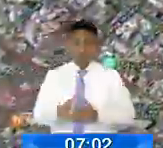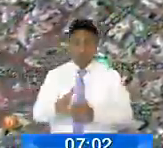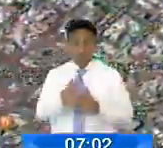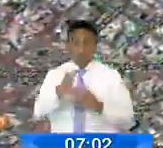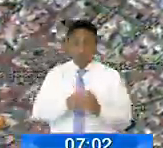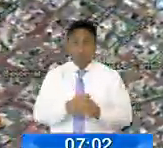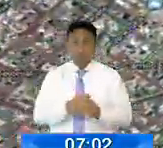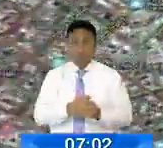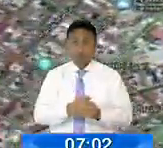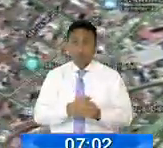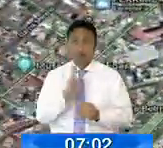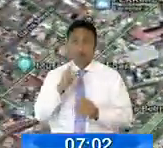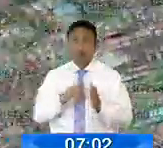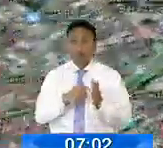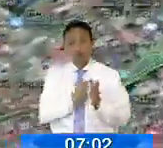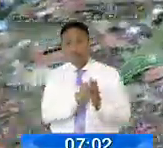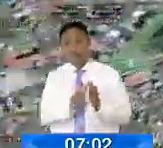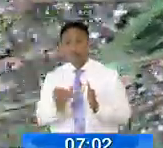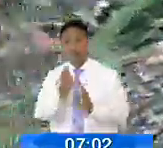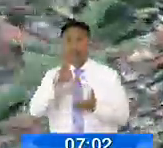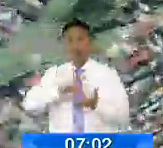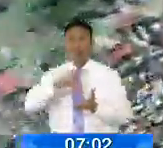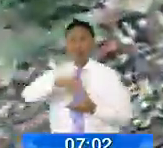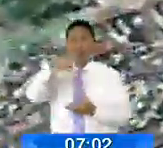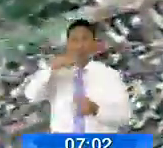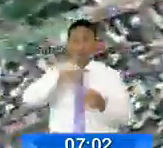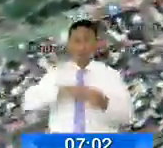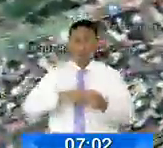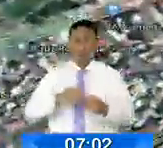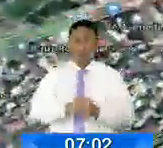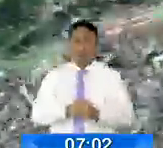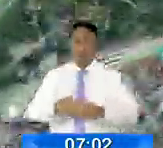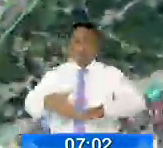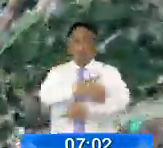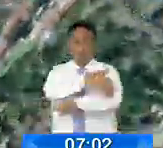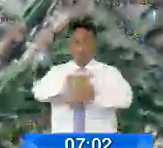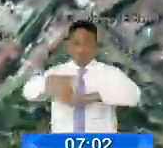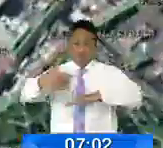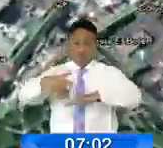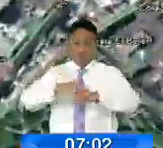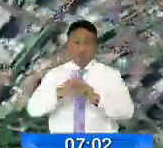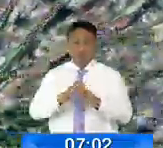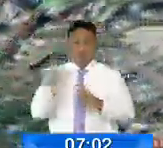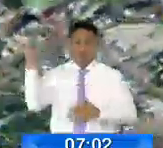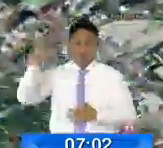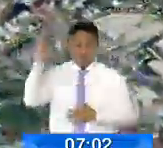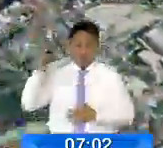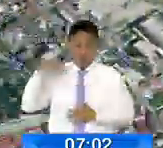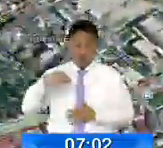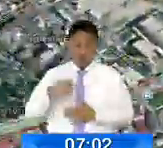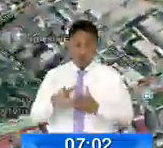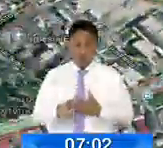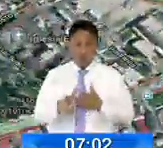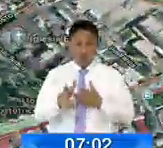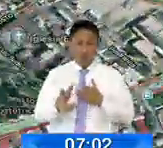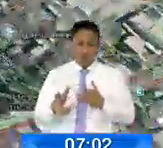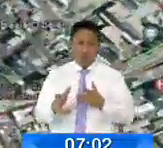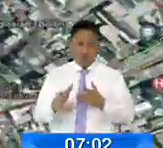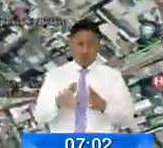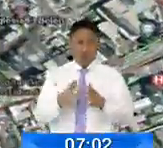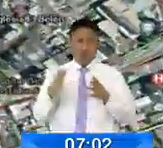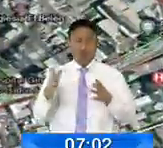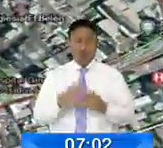hacia sectores como el centro norte de Quito, la avenida Gran Colombia, como es su costumbre, hay más tráfico que de lo